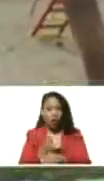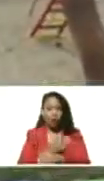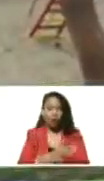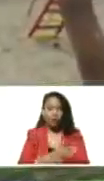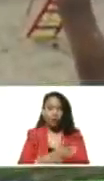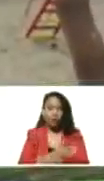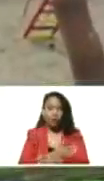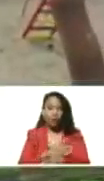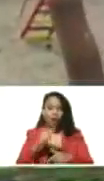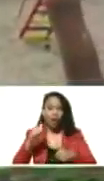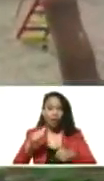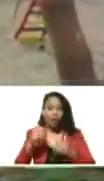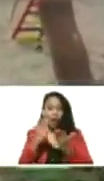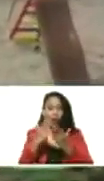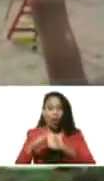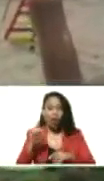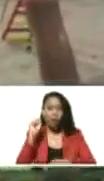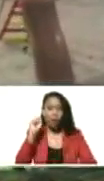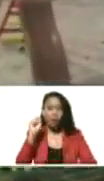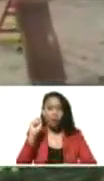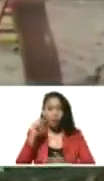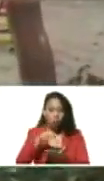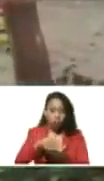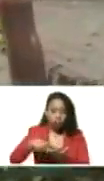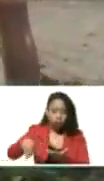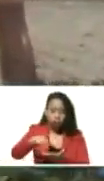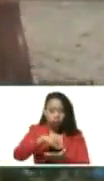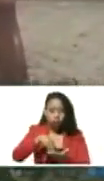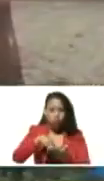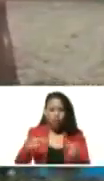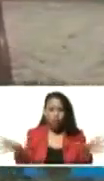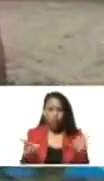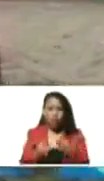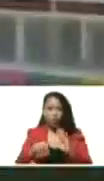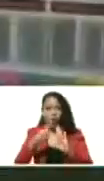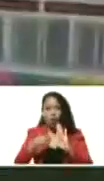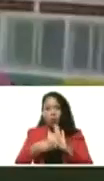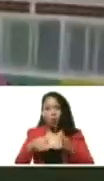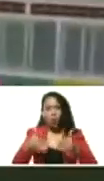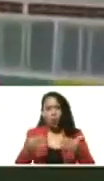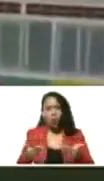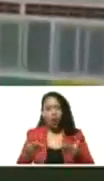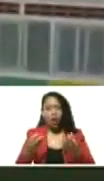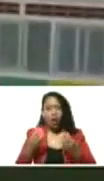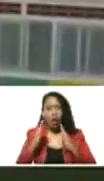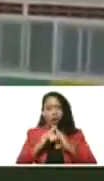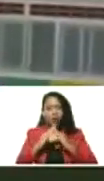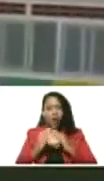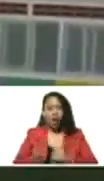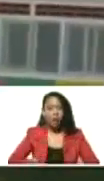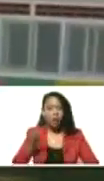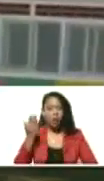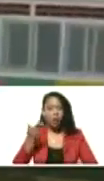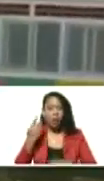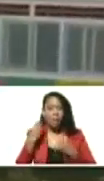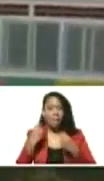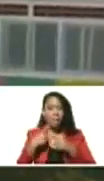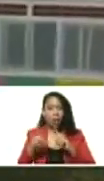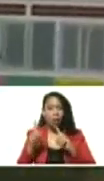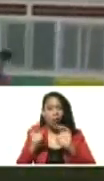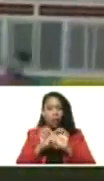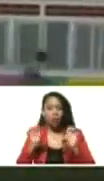la inauguración de esta escuela, un punto y círculo muy concreto en el cual la vivienda es fundamental, pero la educación no